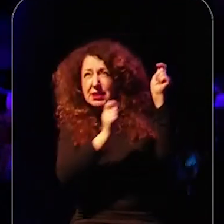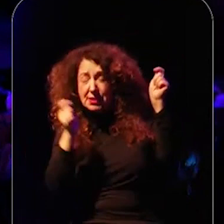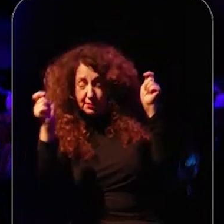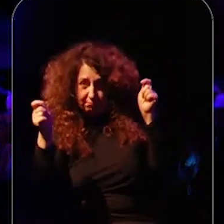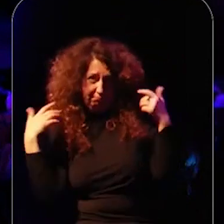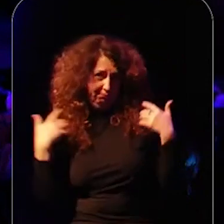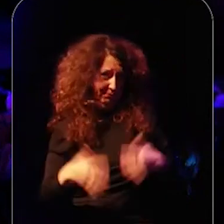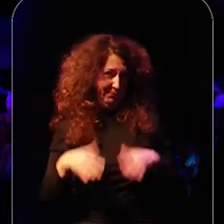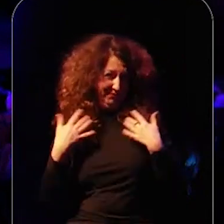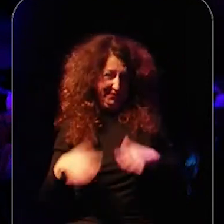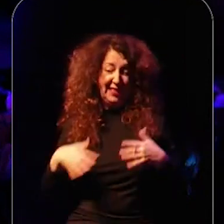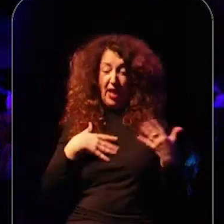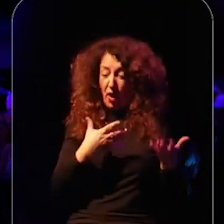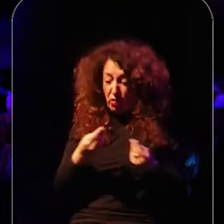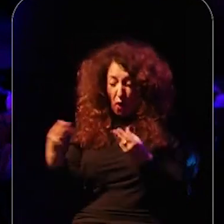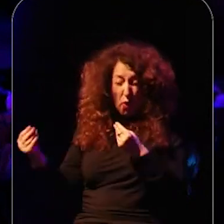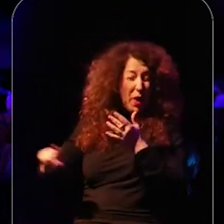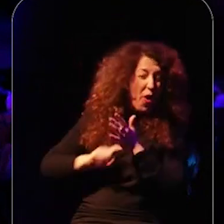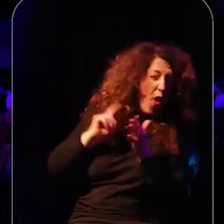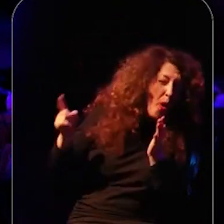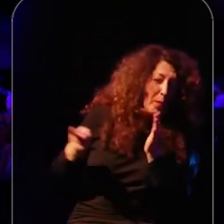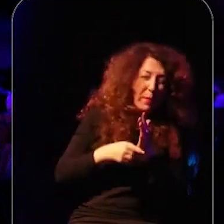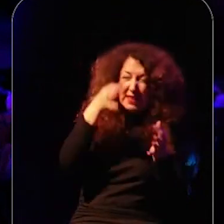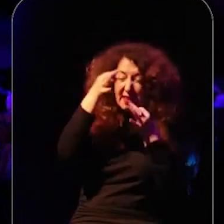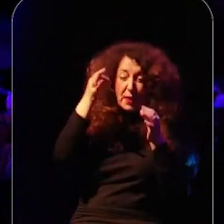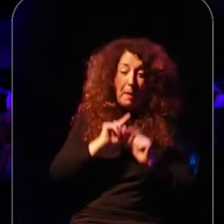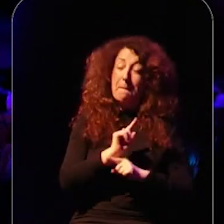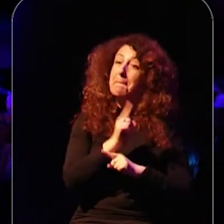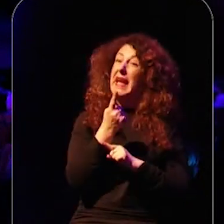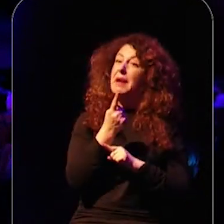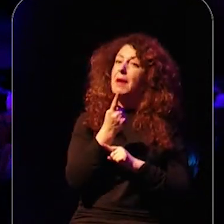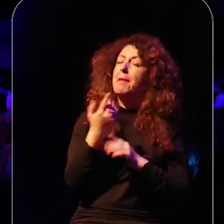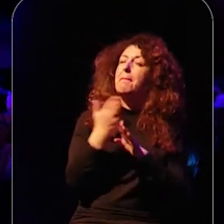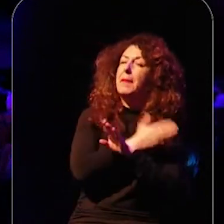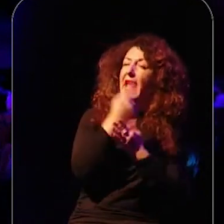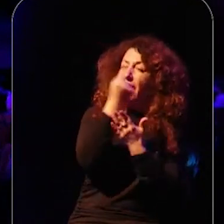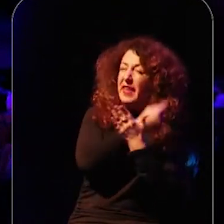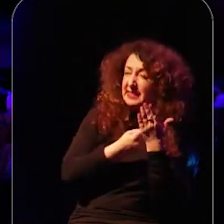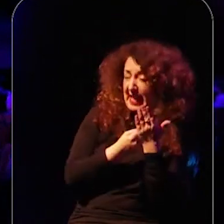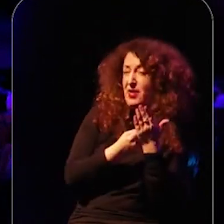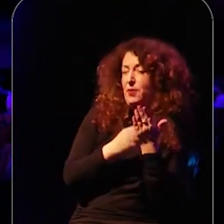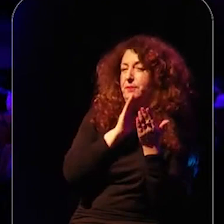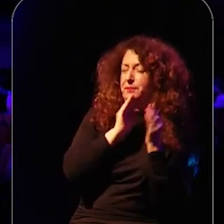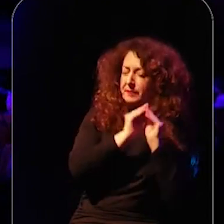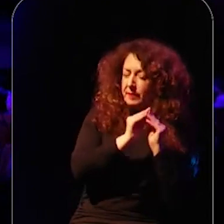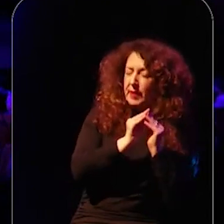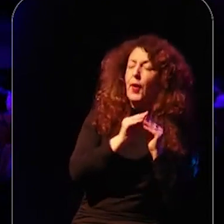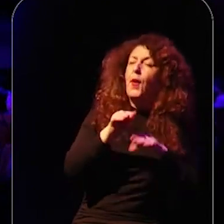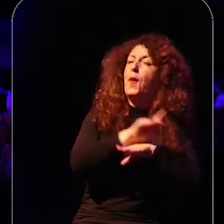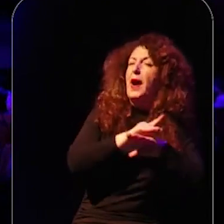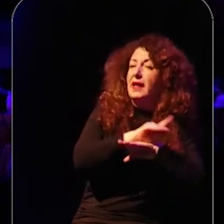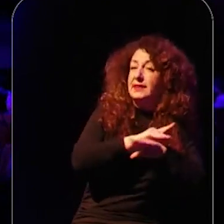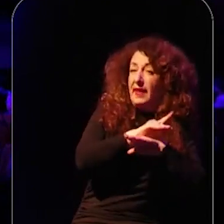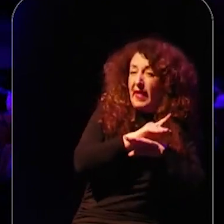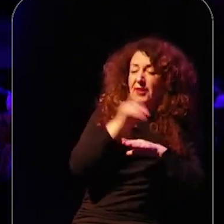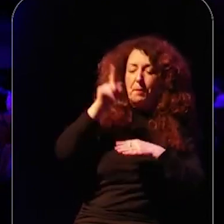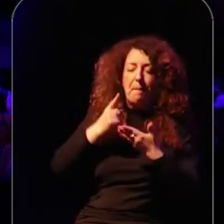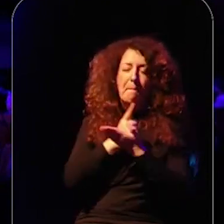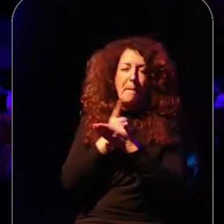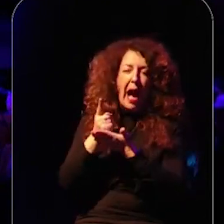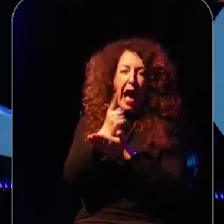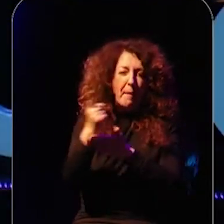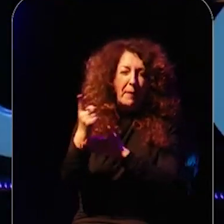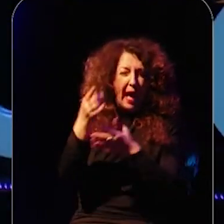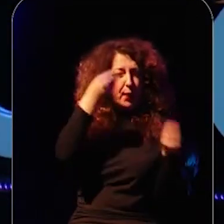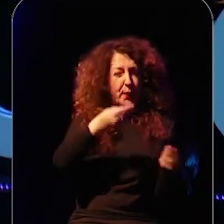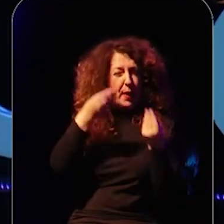Todo ello, toda la documentación, lo mismo, se generó a partir del primer prediseño, de esa base de datos. El mapeado, que era muy importante en este